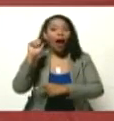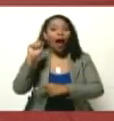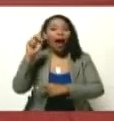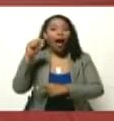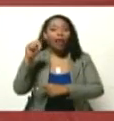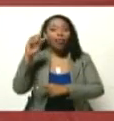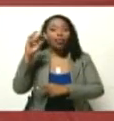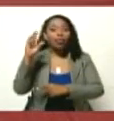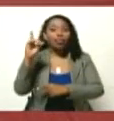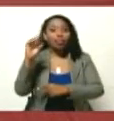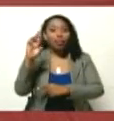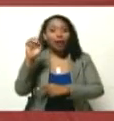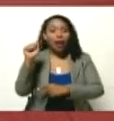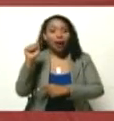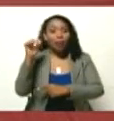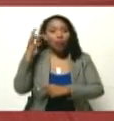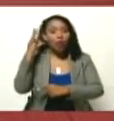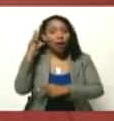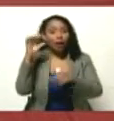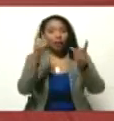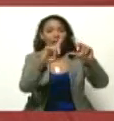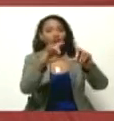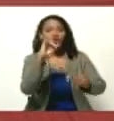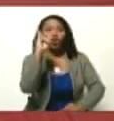de Canal I.